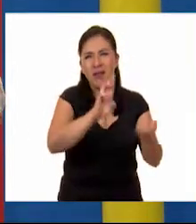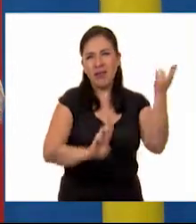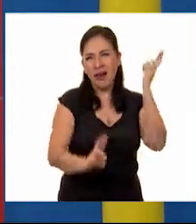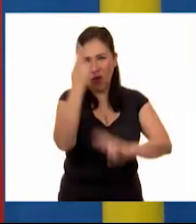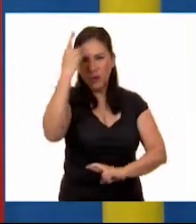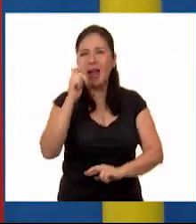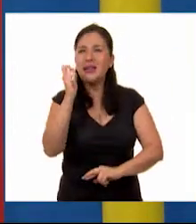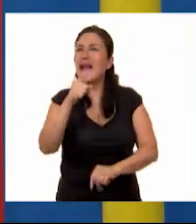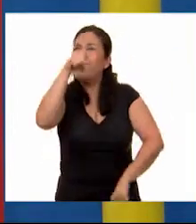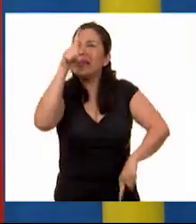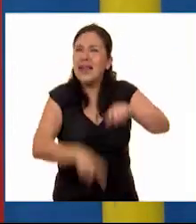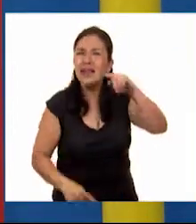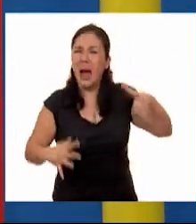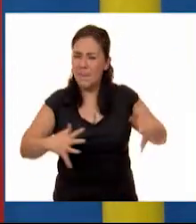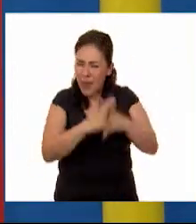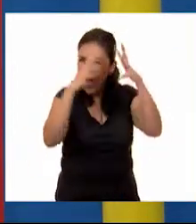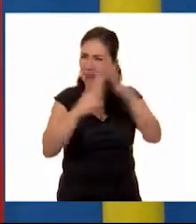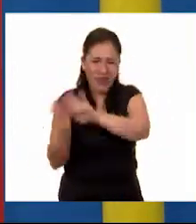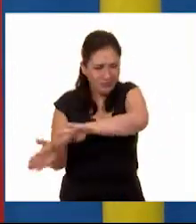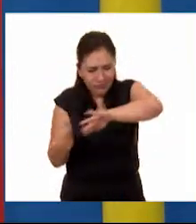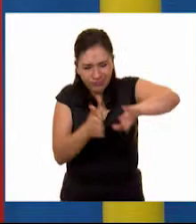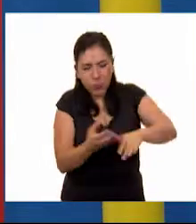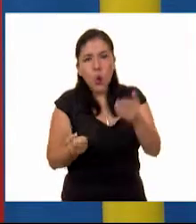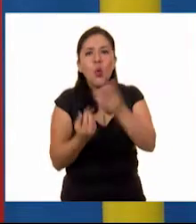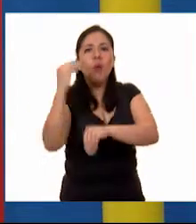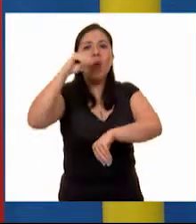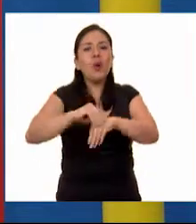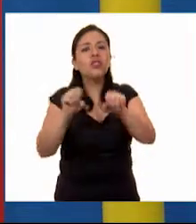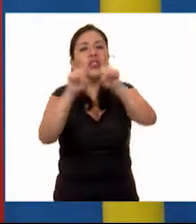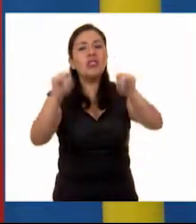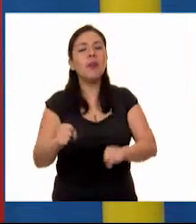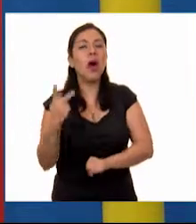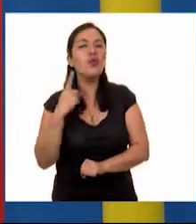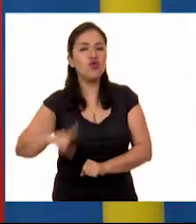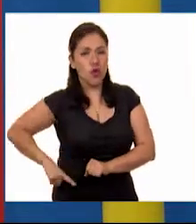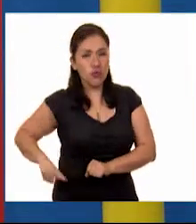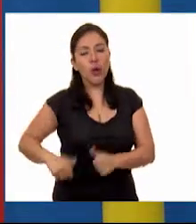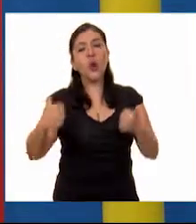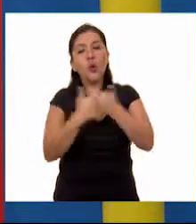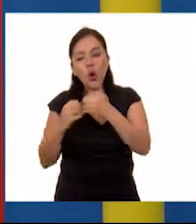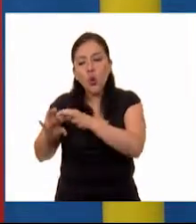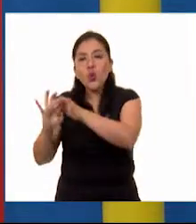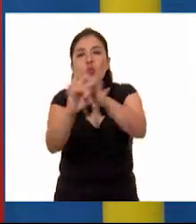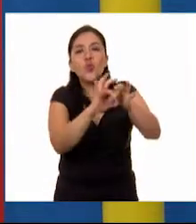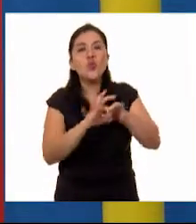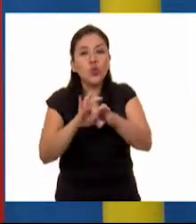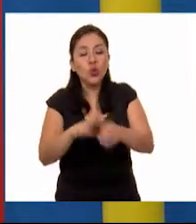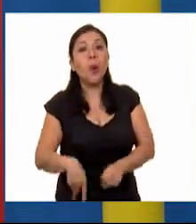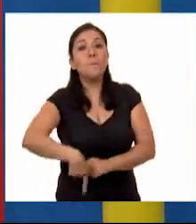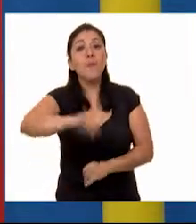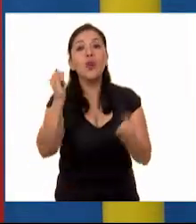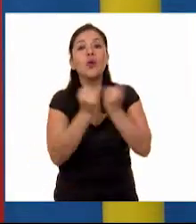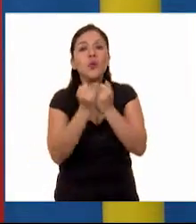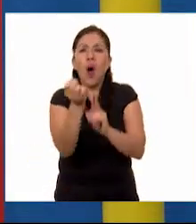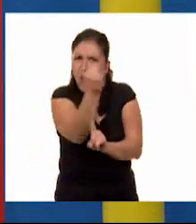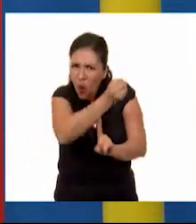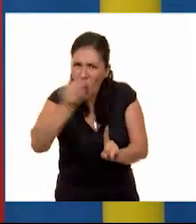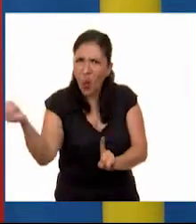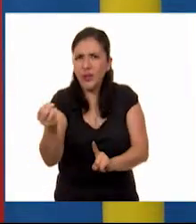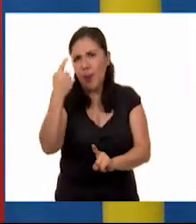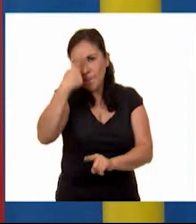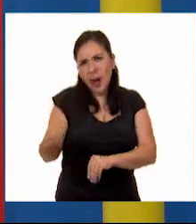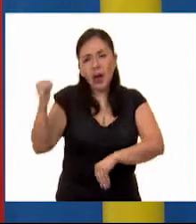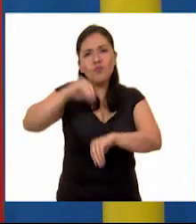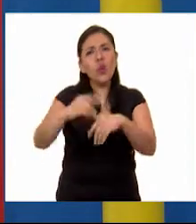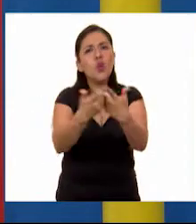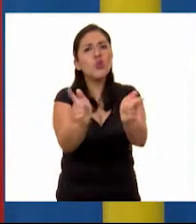que se dejara atrás la lucha armada y crear un sistema de gobierno que llevara a la unificación, pero sobre todo disciplinar a los diferentes